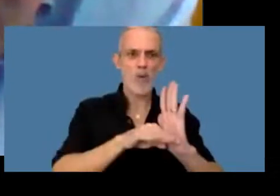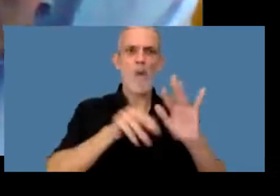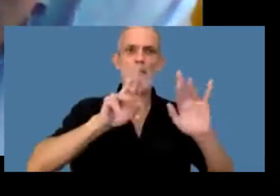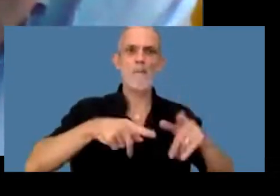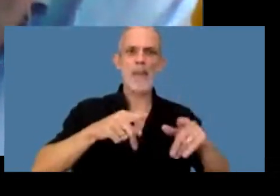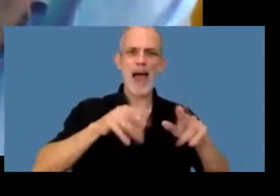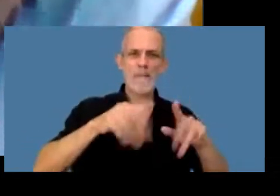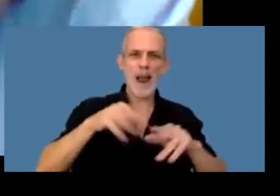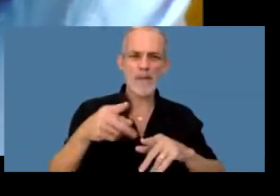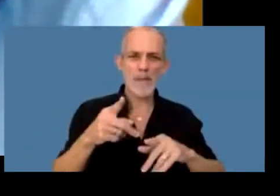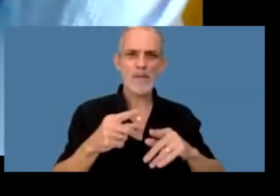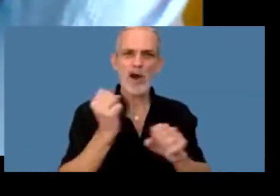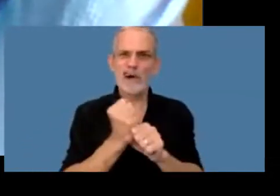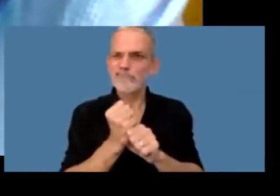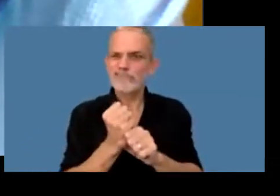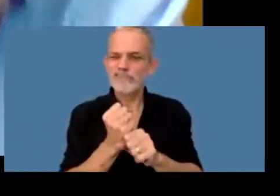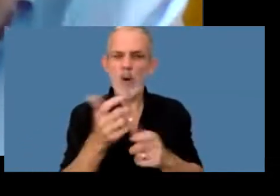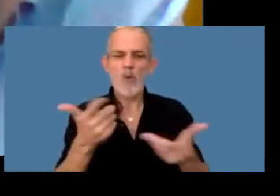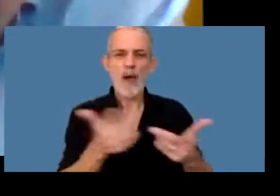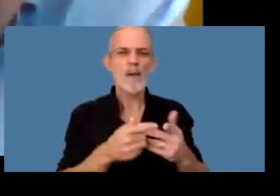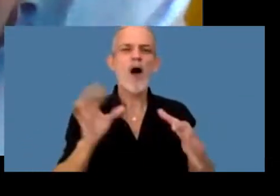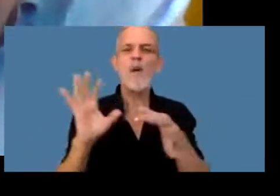gestión, en función de la actividad que desarrolla.